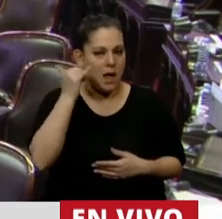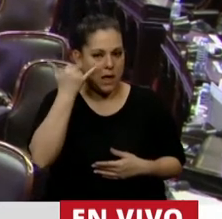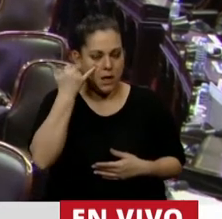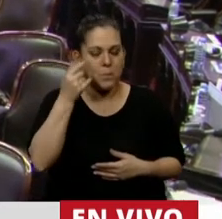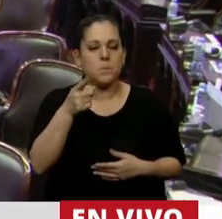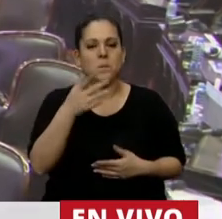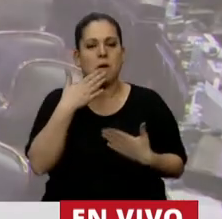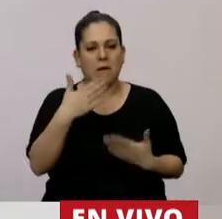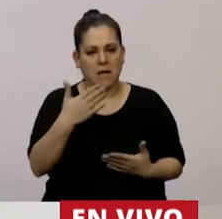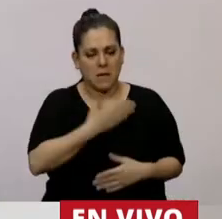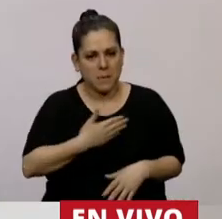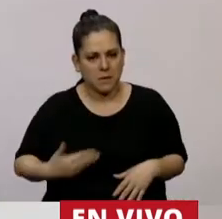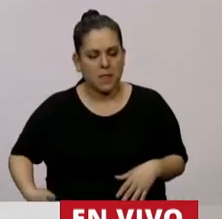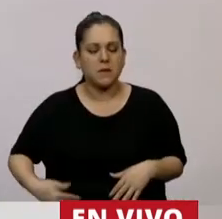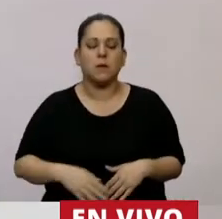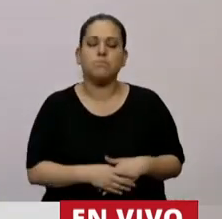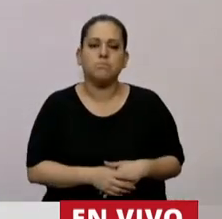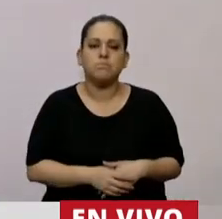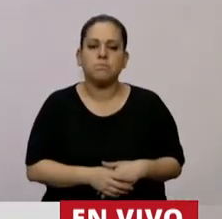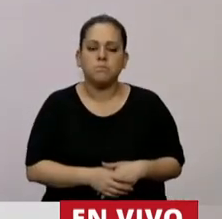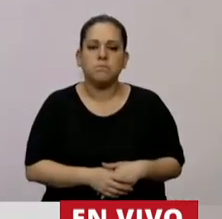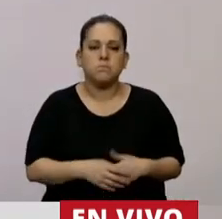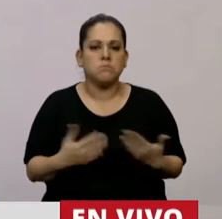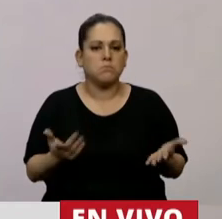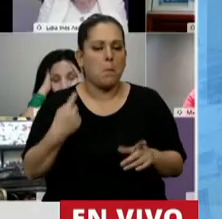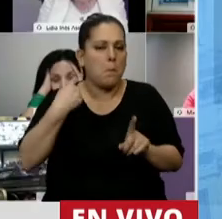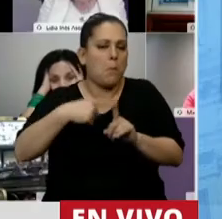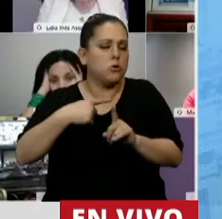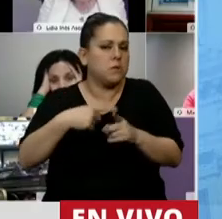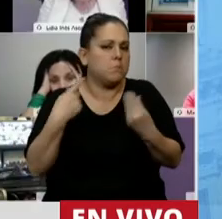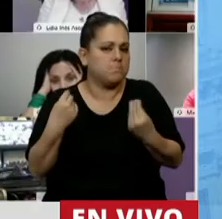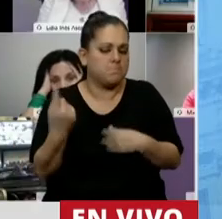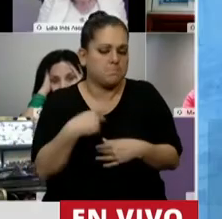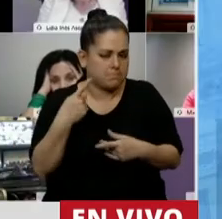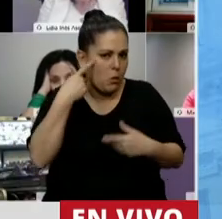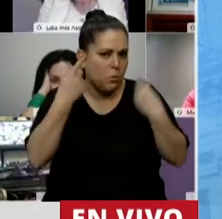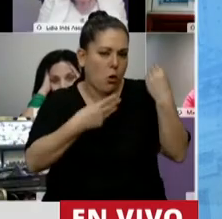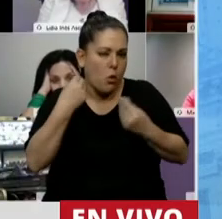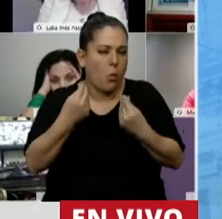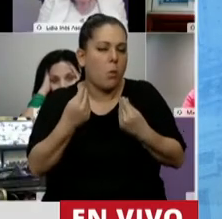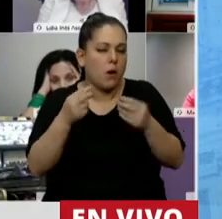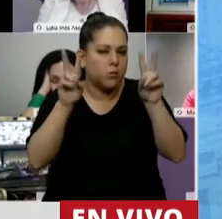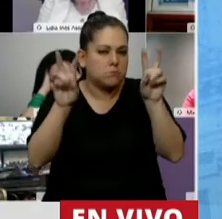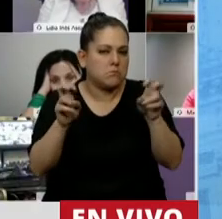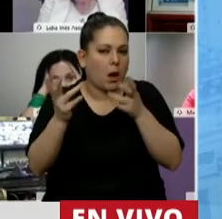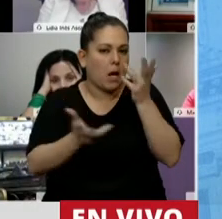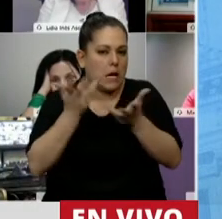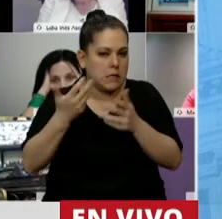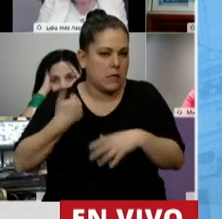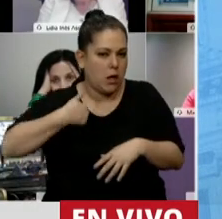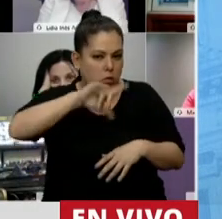positivo. Es que hay una preocupación compartida por los incendios que vienen ocurriendo en el